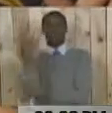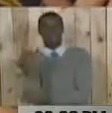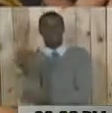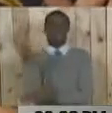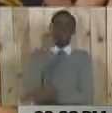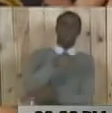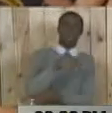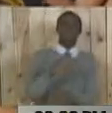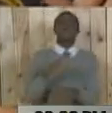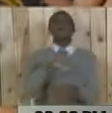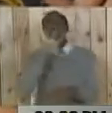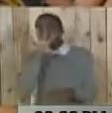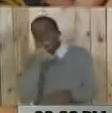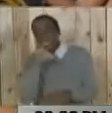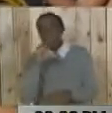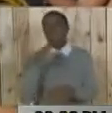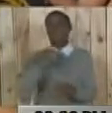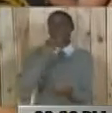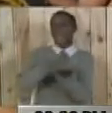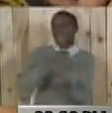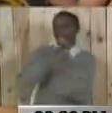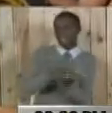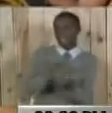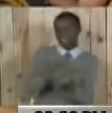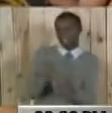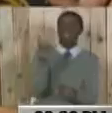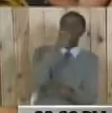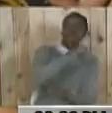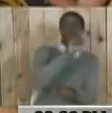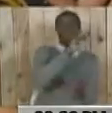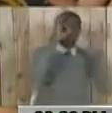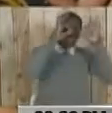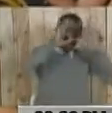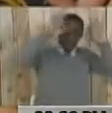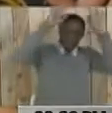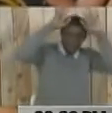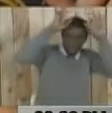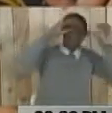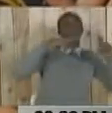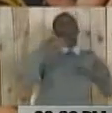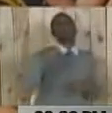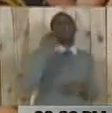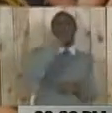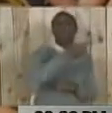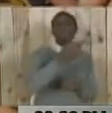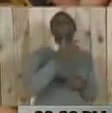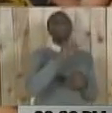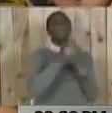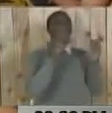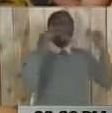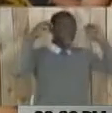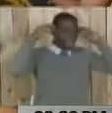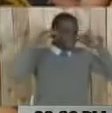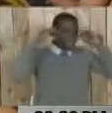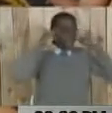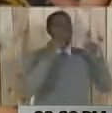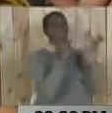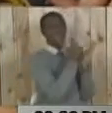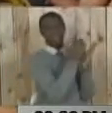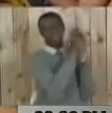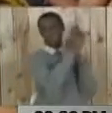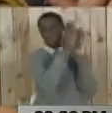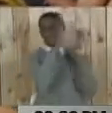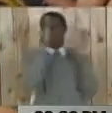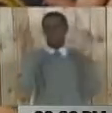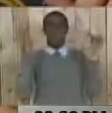los libros que produce el Centro Rómulo Gallegos, los libros que produce la Casa Andrés Bello y los libros dedicados al